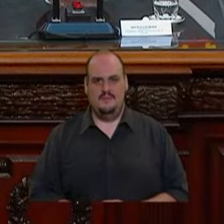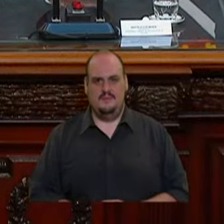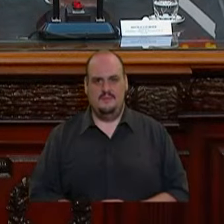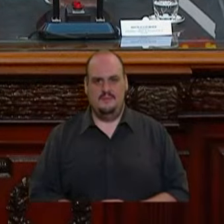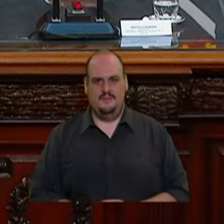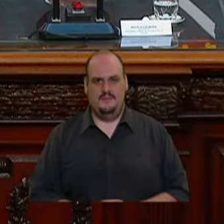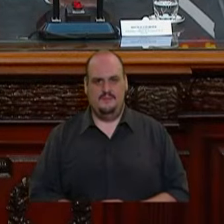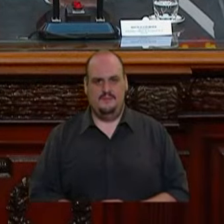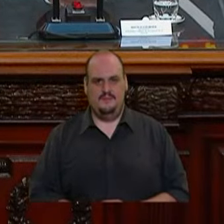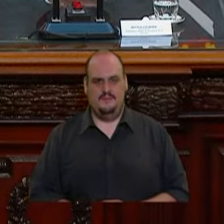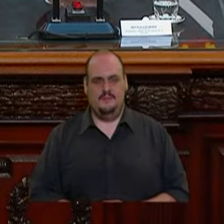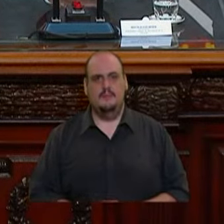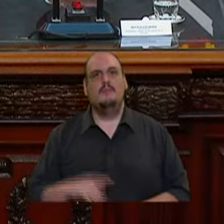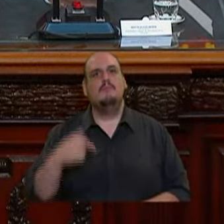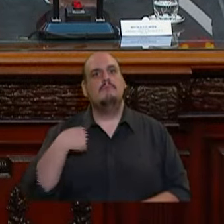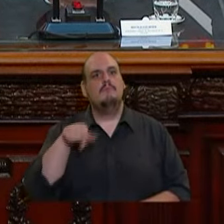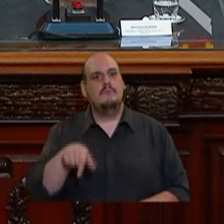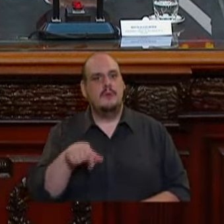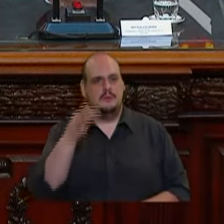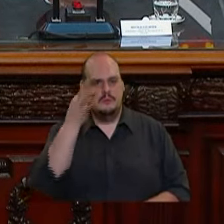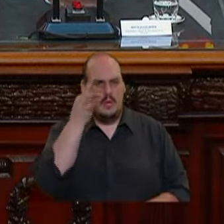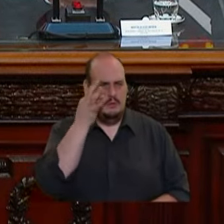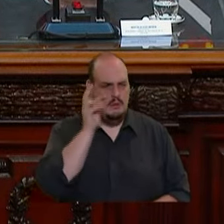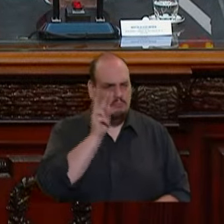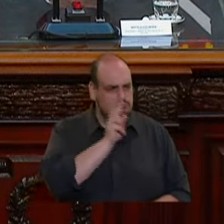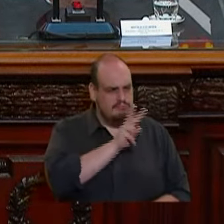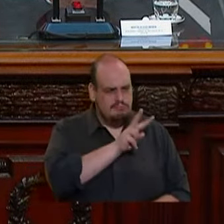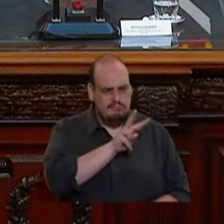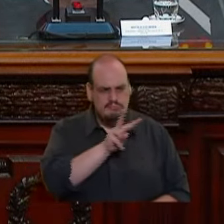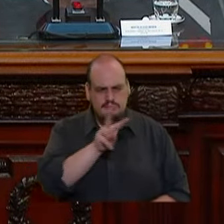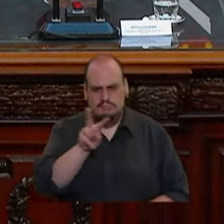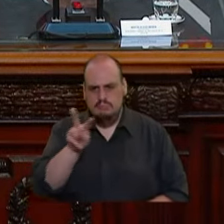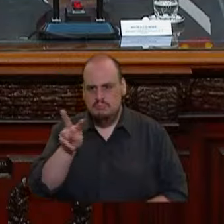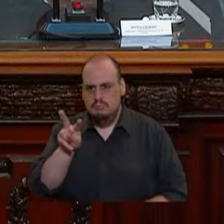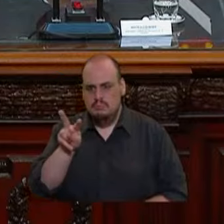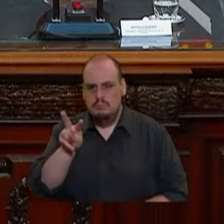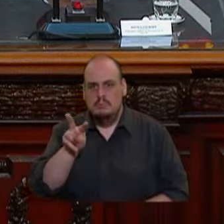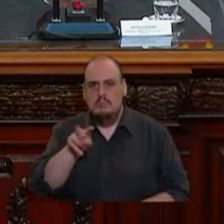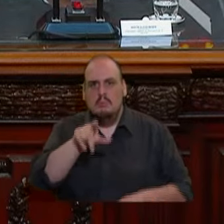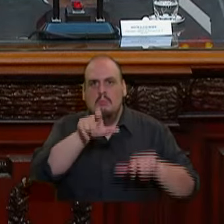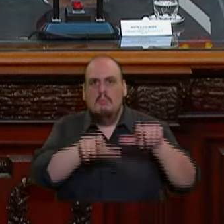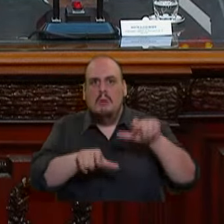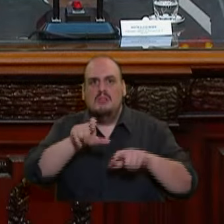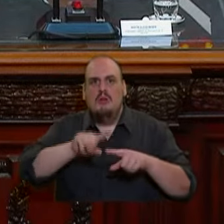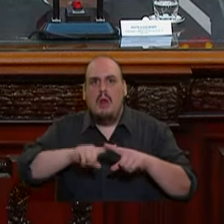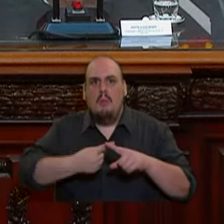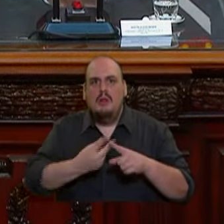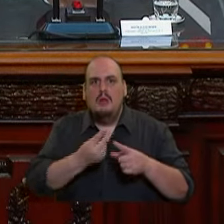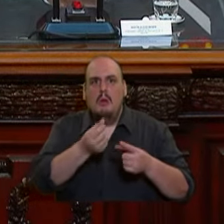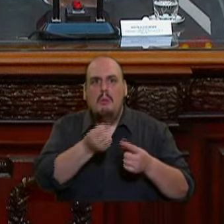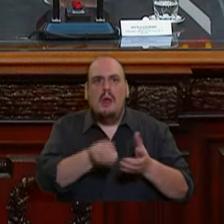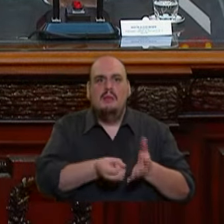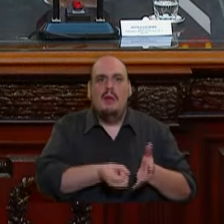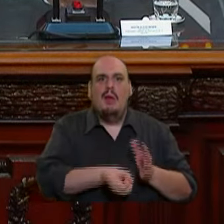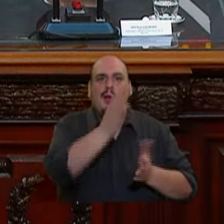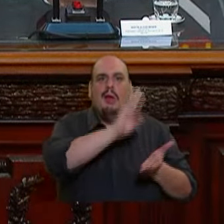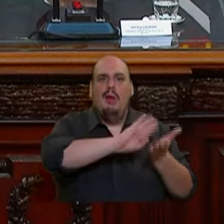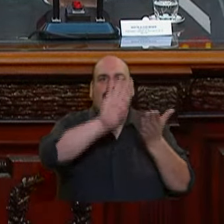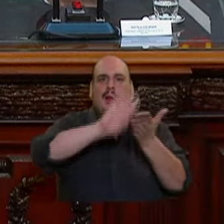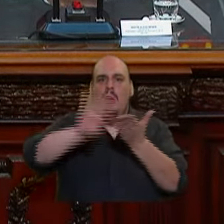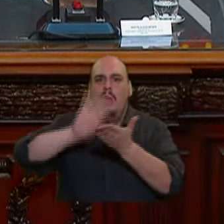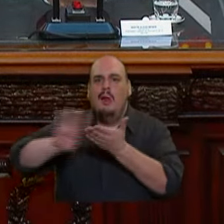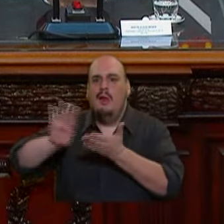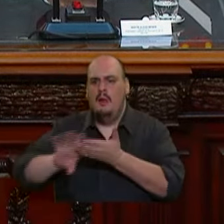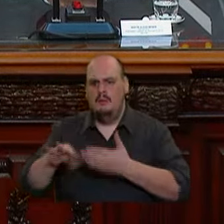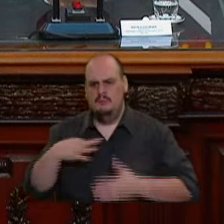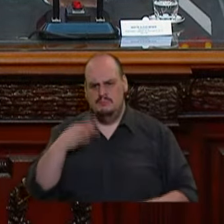Tras haber visto con mis propios ojos y en detalle la vulgaridad del despilfarro con el que la política se acostumbró a vivir, ratifico una vez